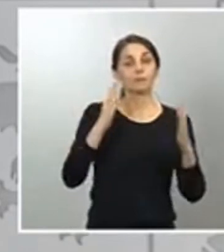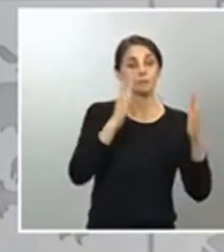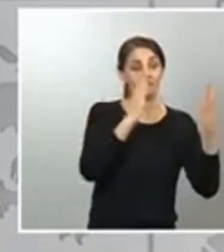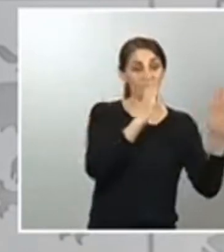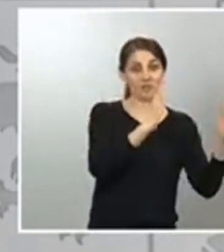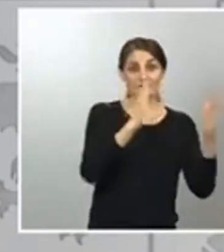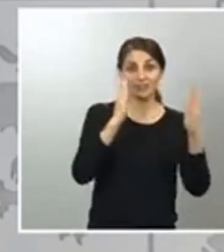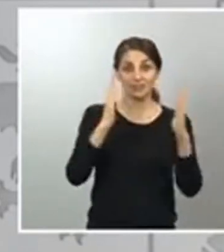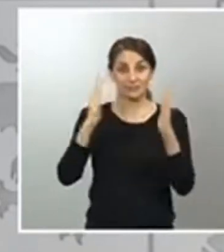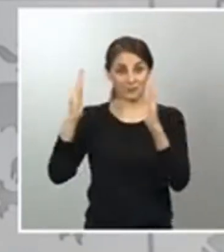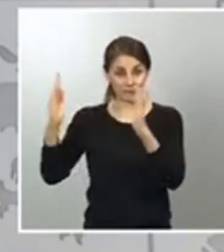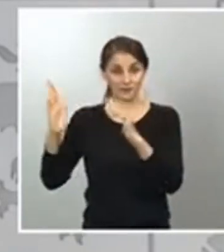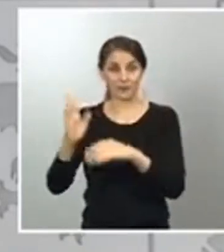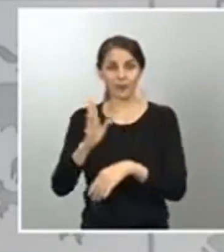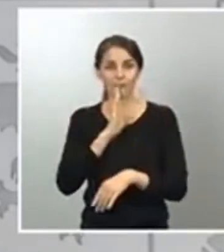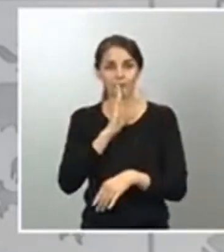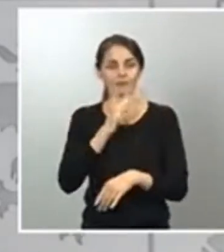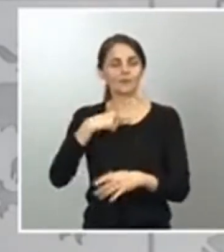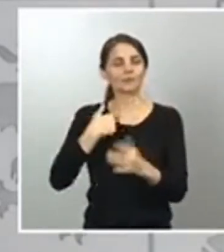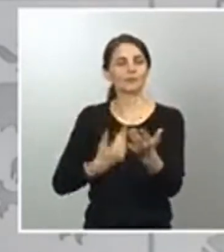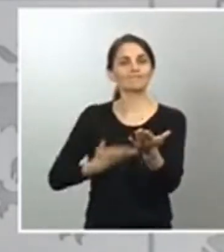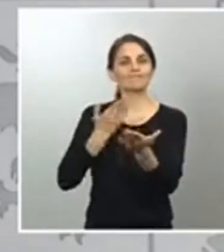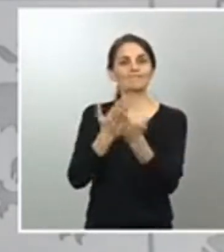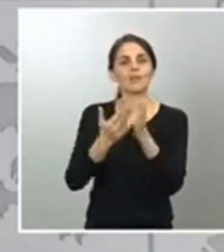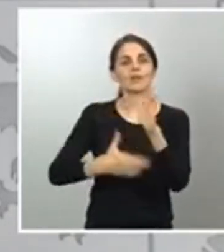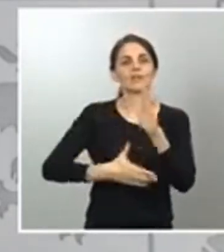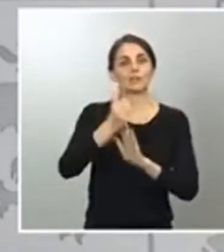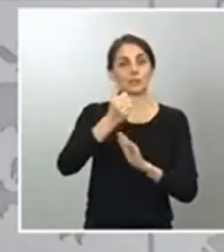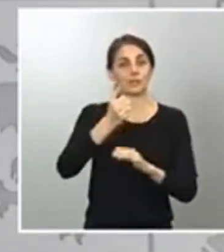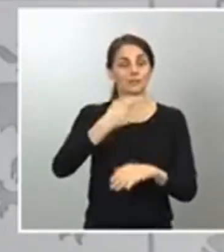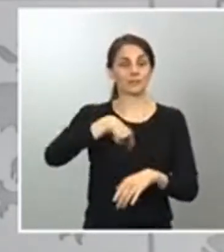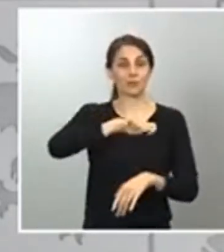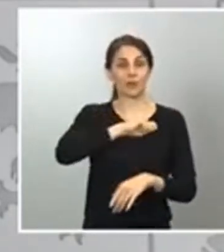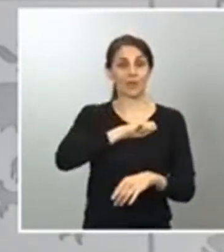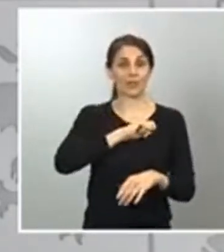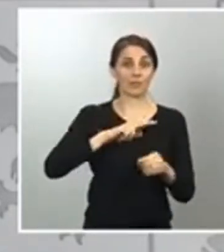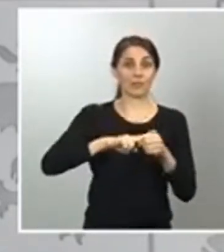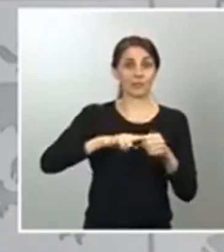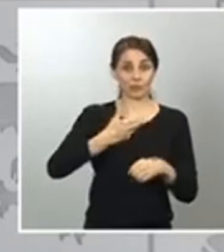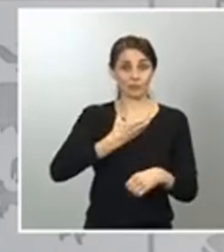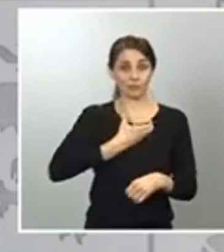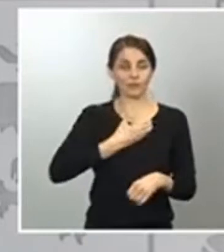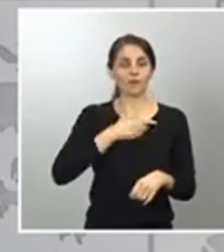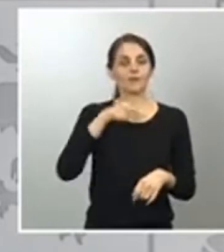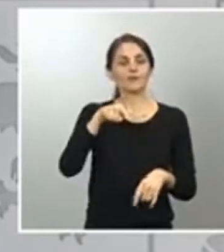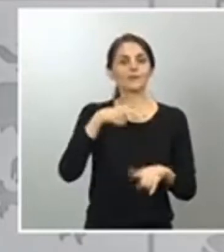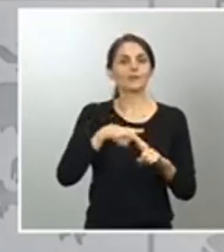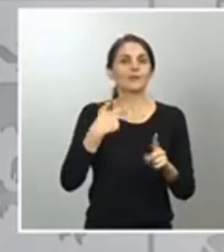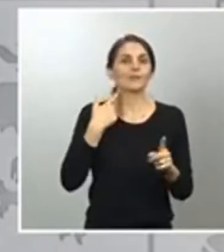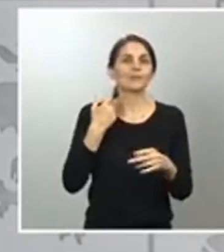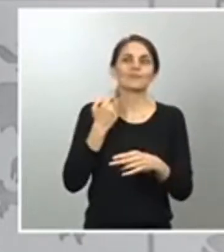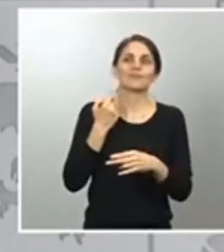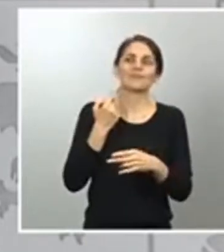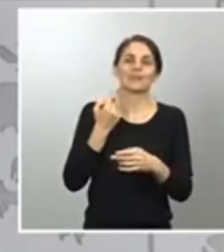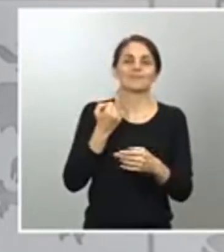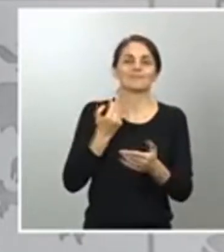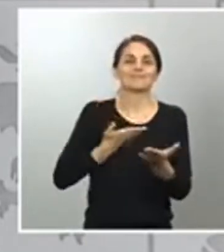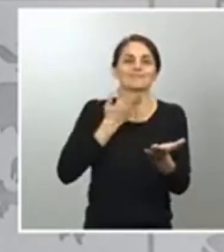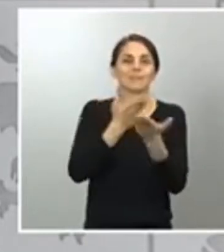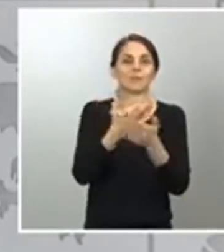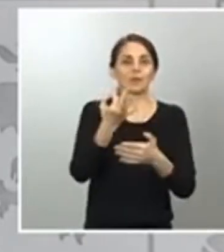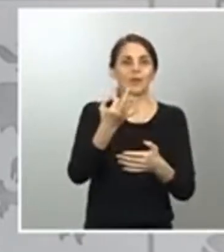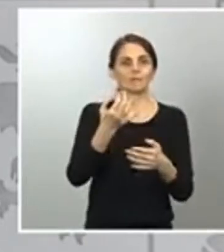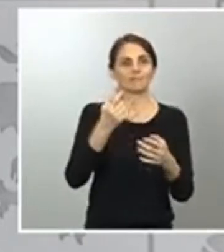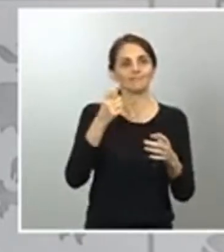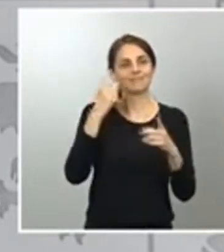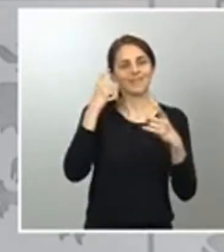este caso a la Federación Española de Municipios y Provincias, es reforzar todas las actividades que permitan la conciliación por parte de los padres y